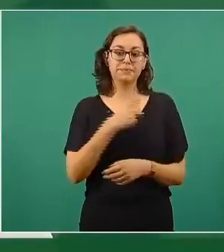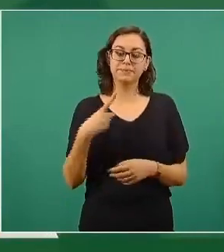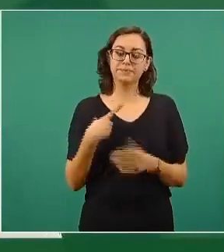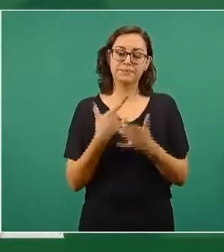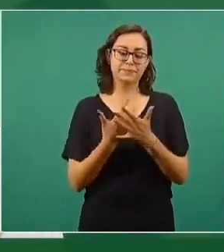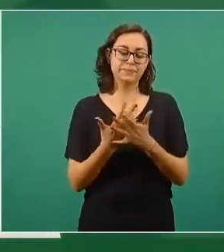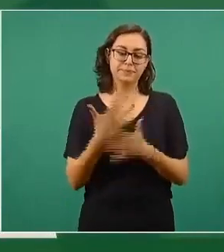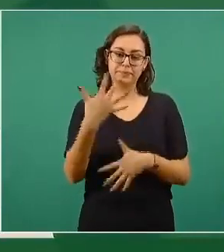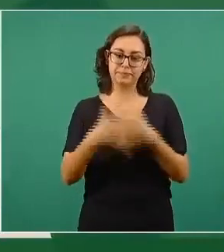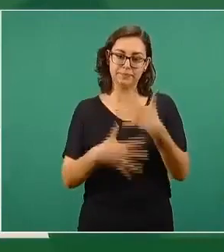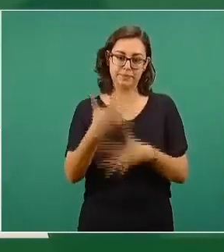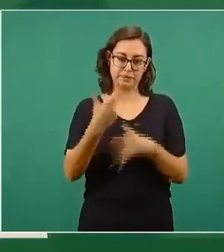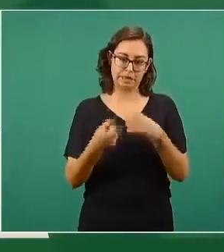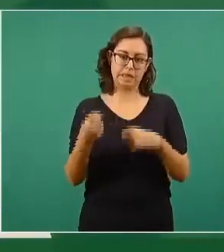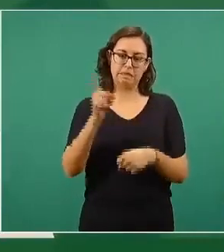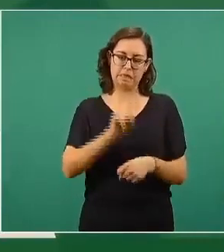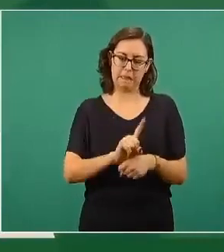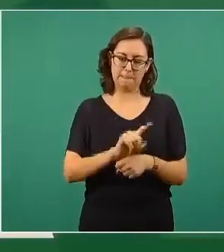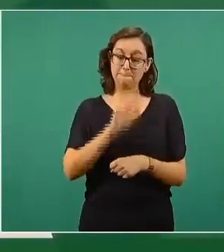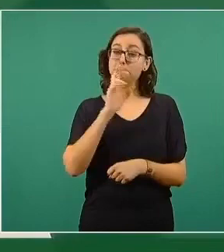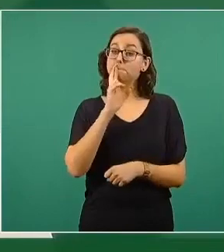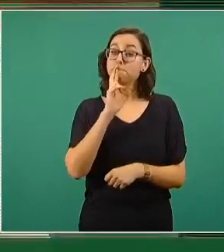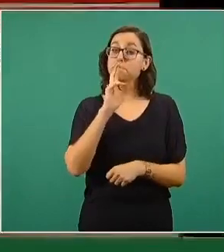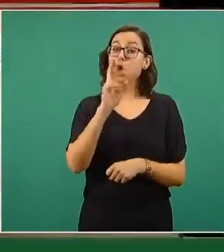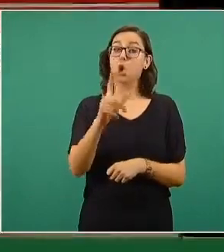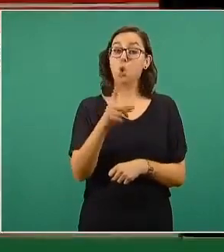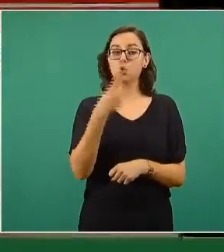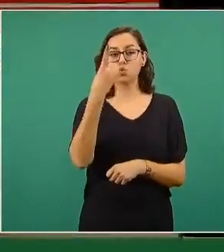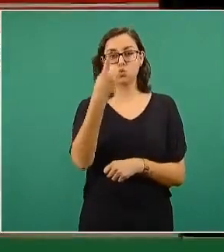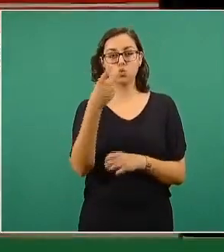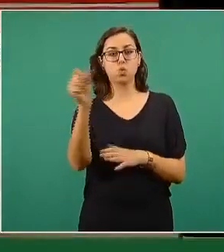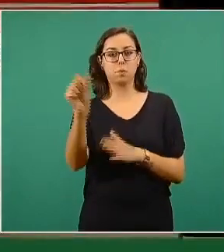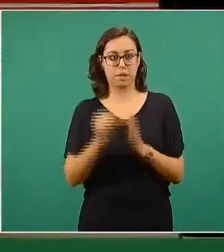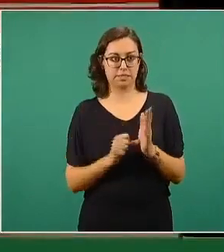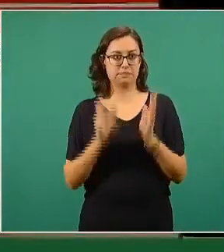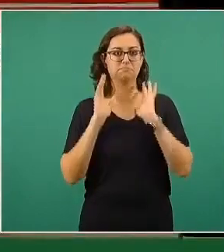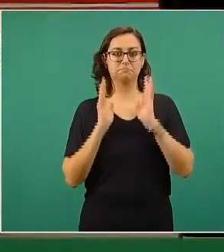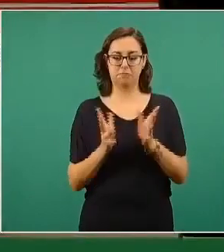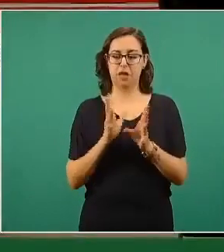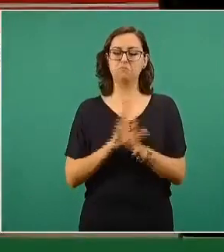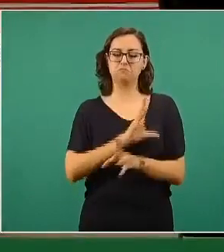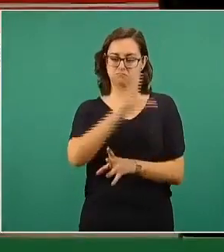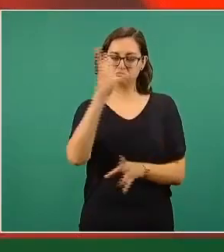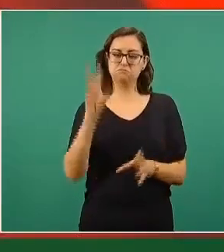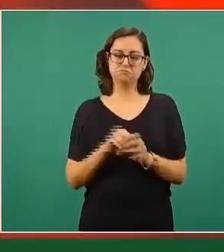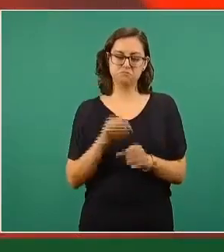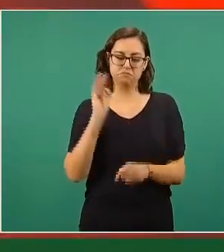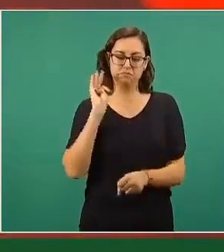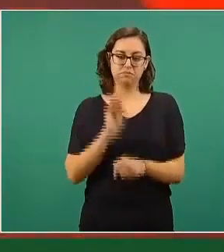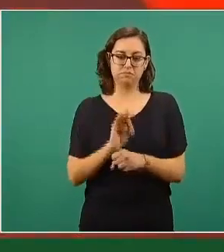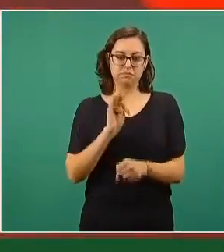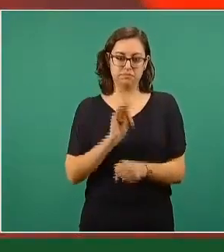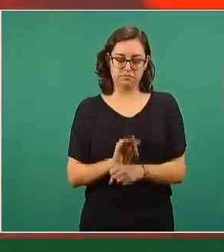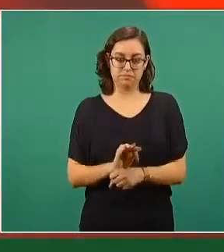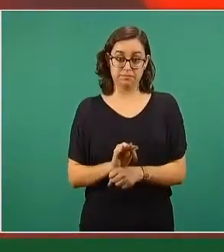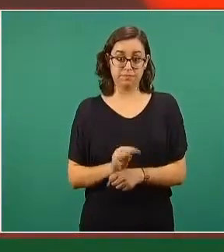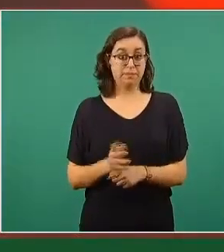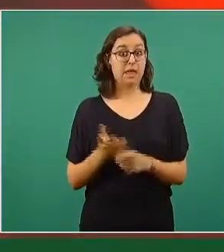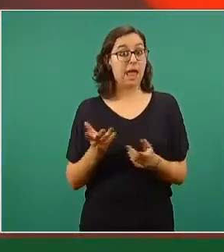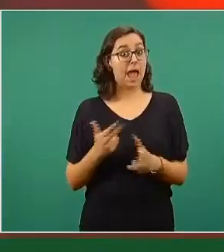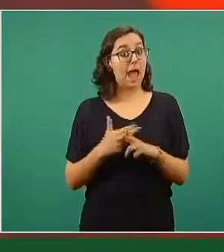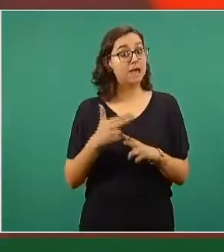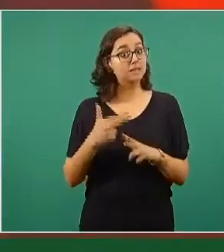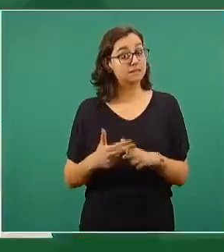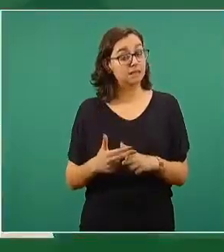días, deseablemente 30 días, para sentirnos completamente protegidos cuando hemos recibido ya